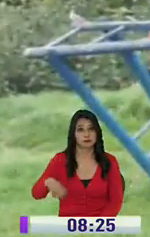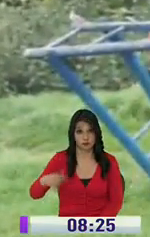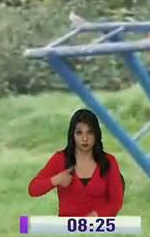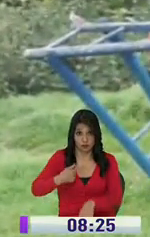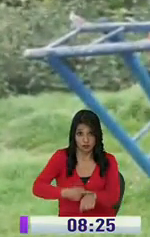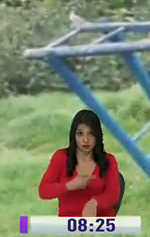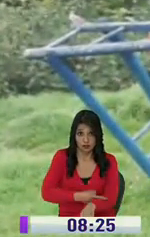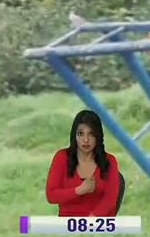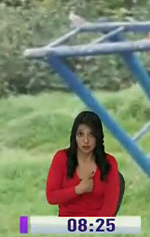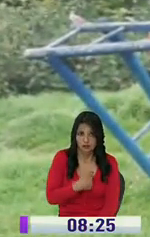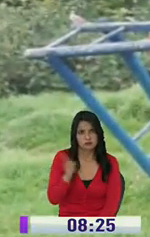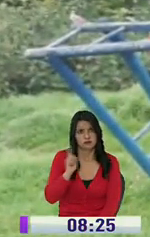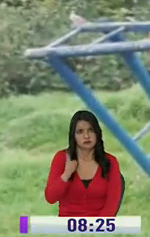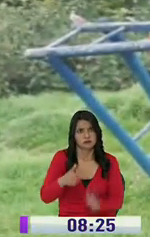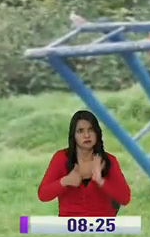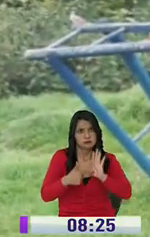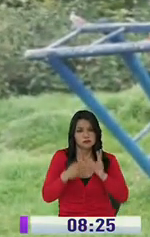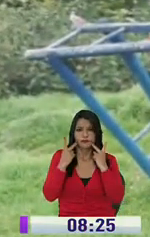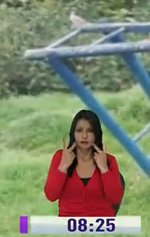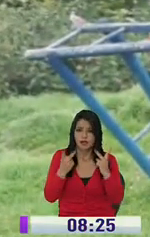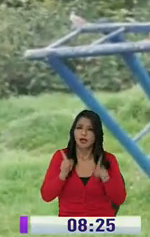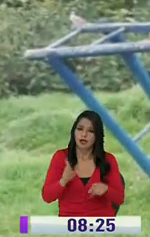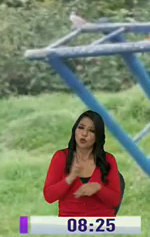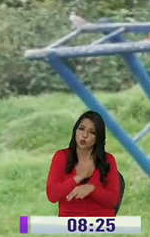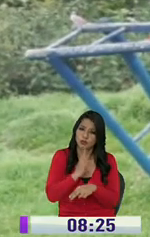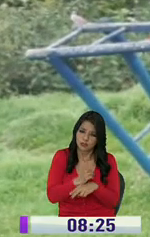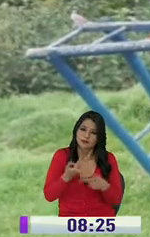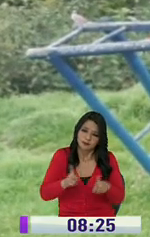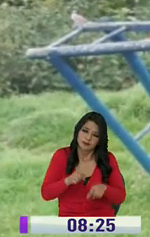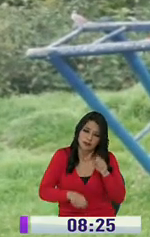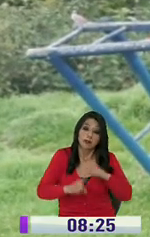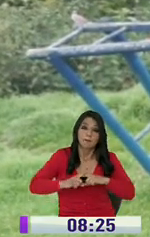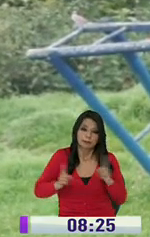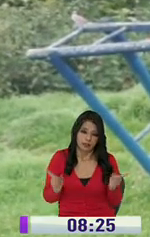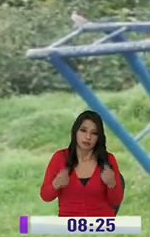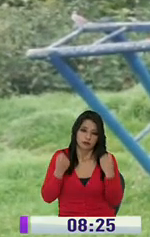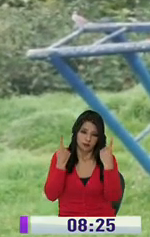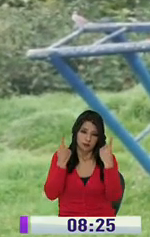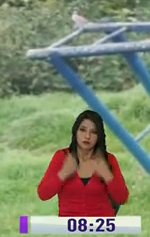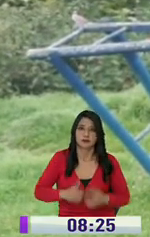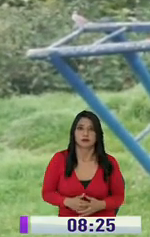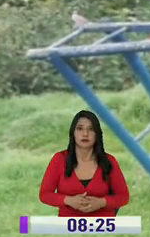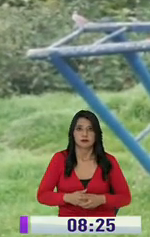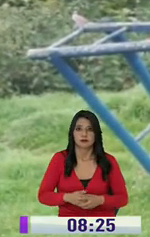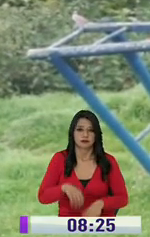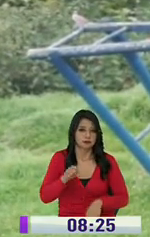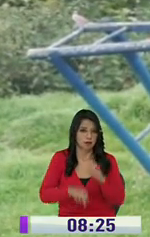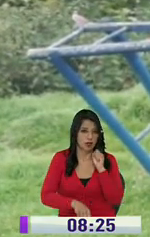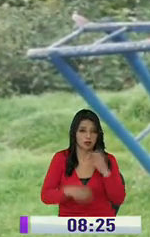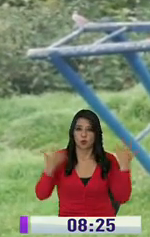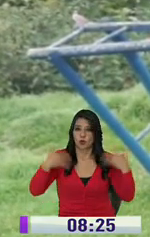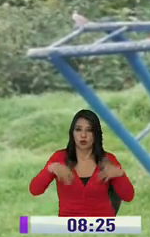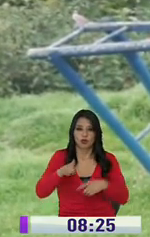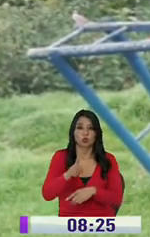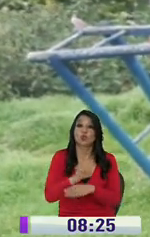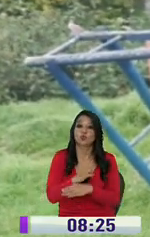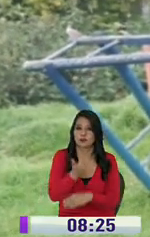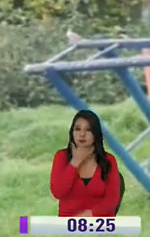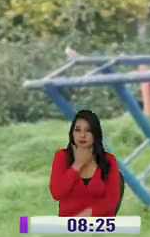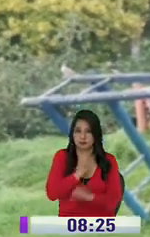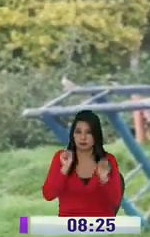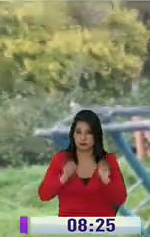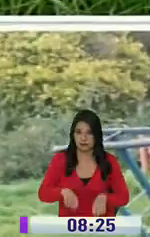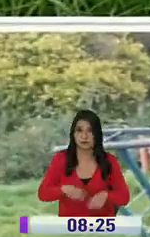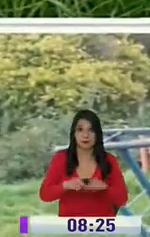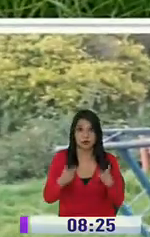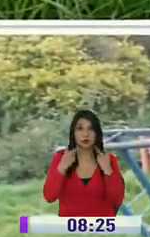esto. Evidentemente es propio del uso y el mal uso que dan los vecinos, porque también hay que entender eso. Esto no se daña por dañarse, es el mal uso que dan los vecinos. Pero se nota